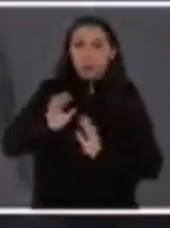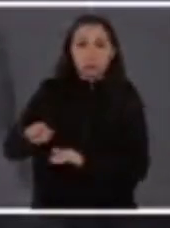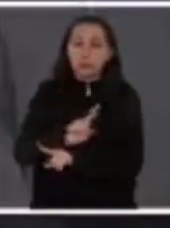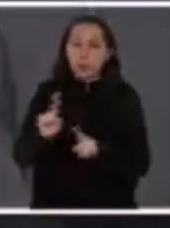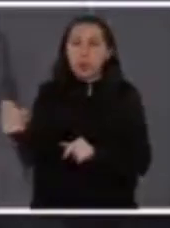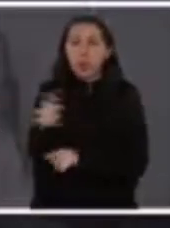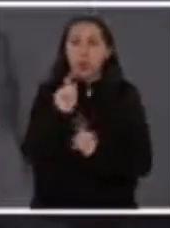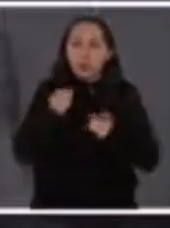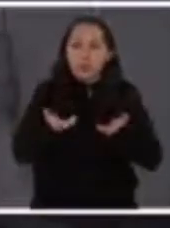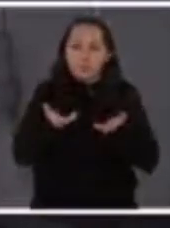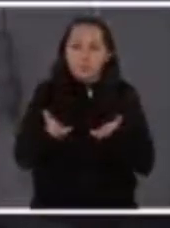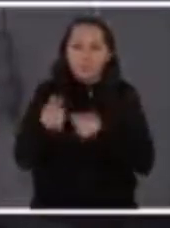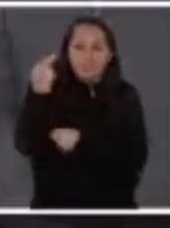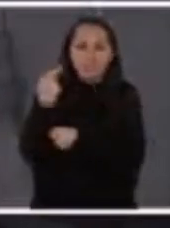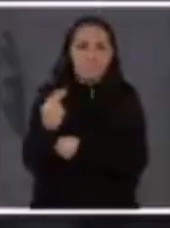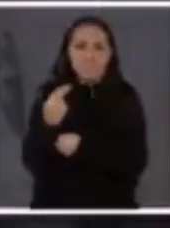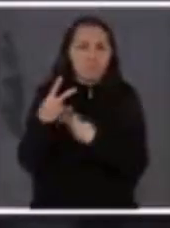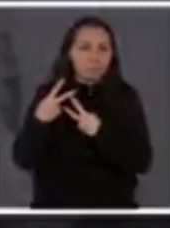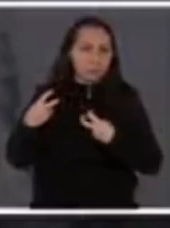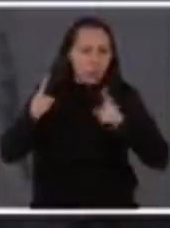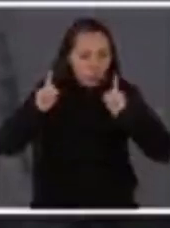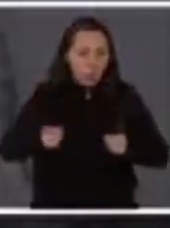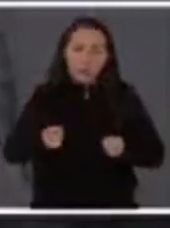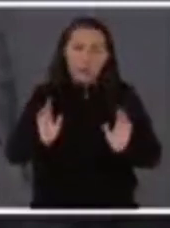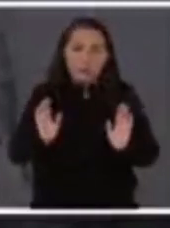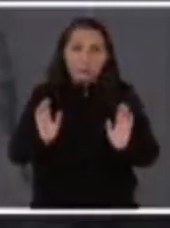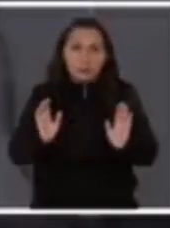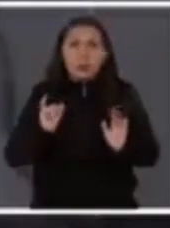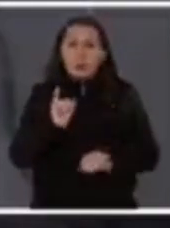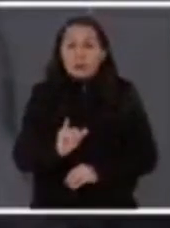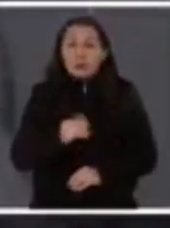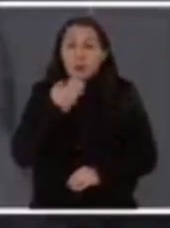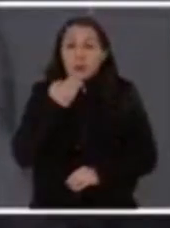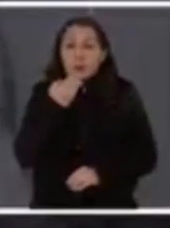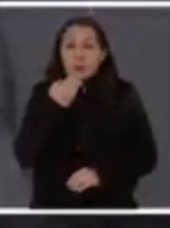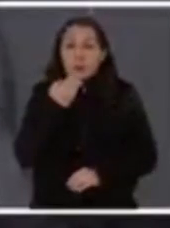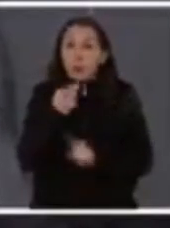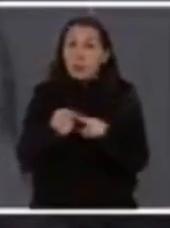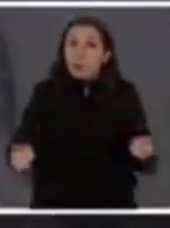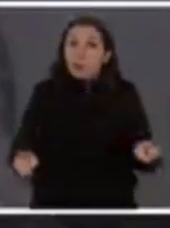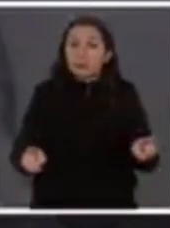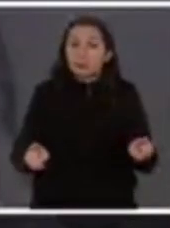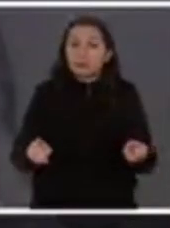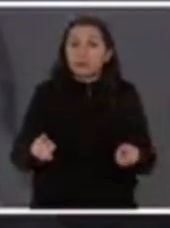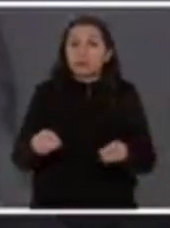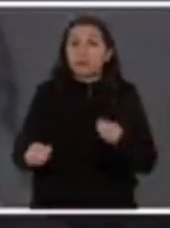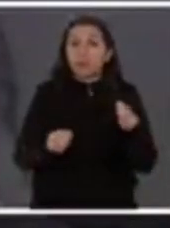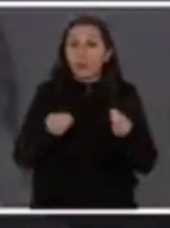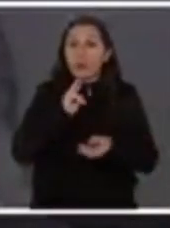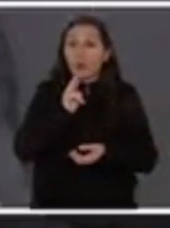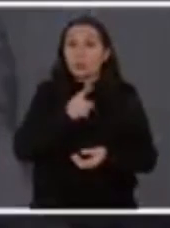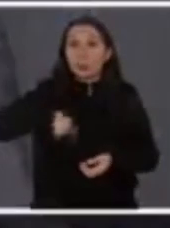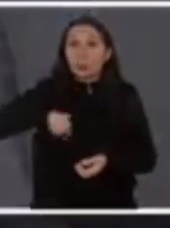que estar disponibles a ser absolutamente investigados y la diferencia yo creo que está en cómo